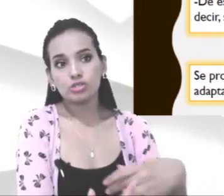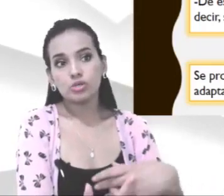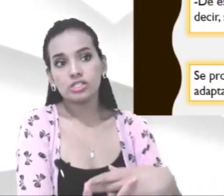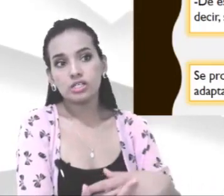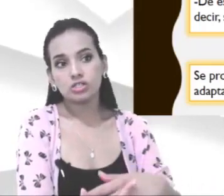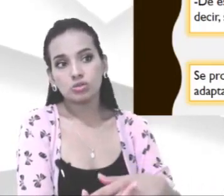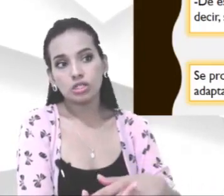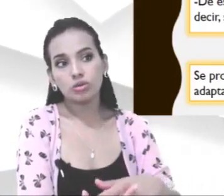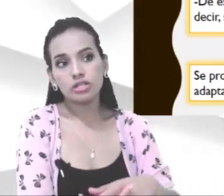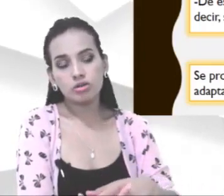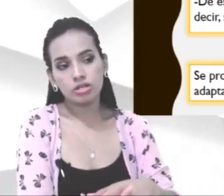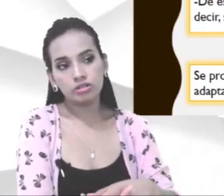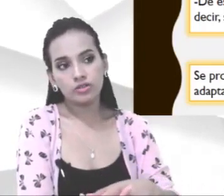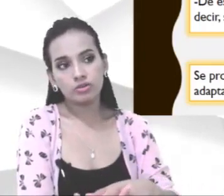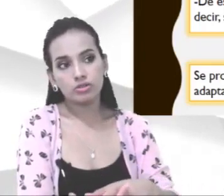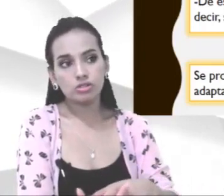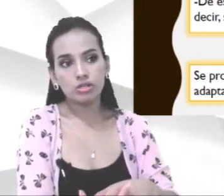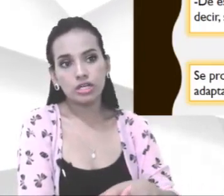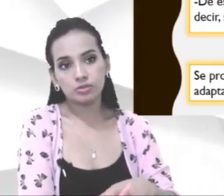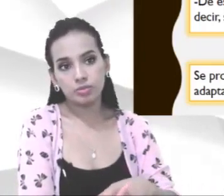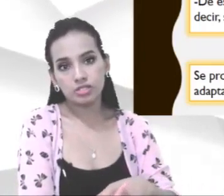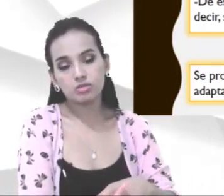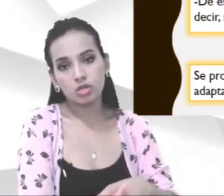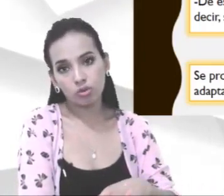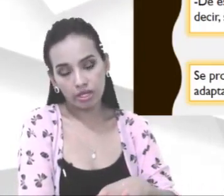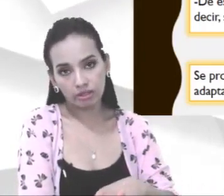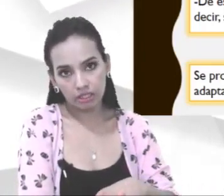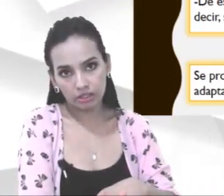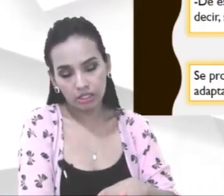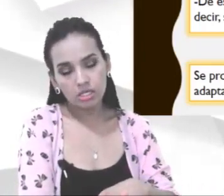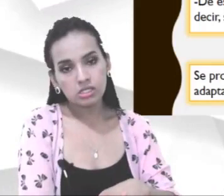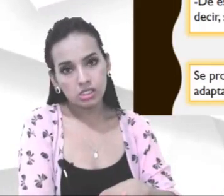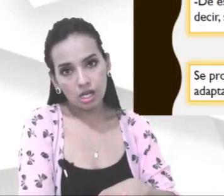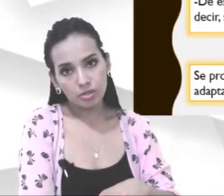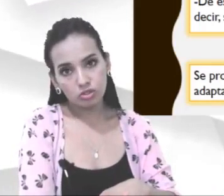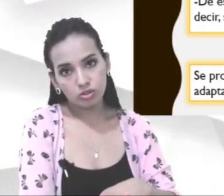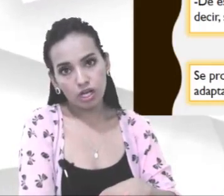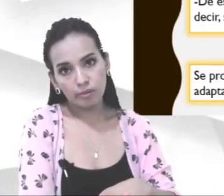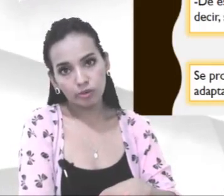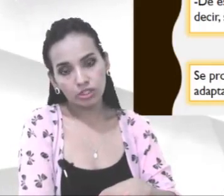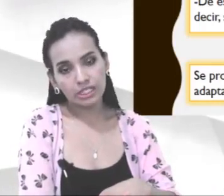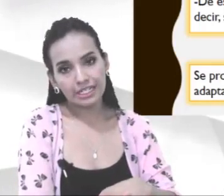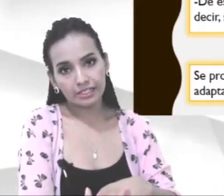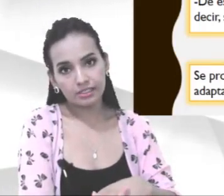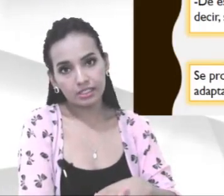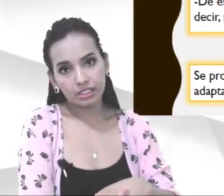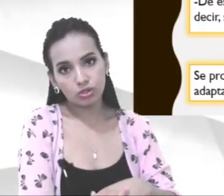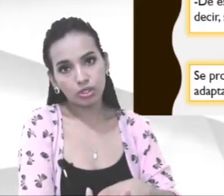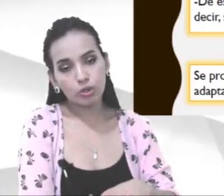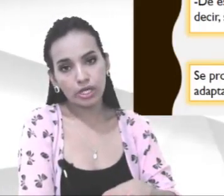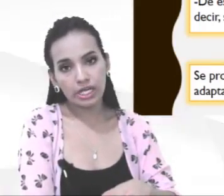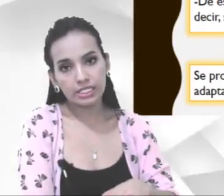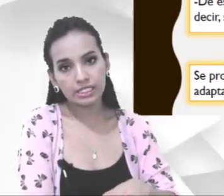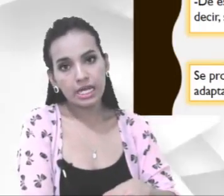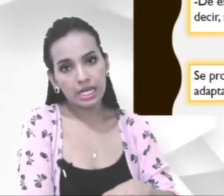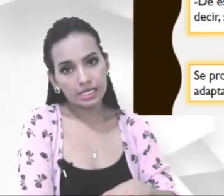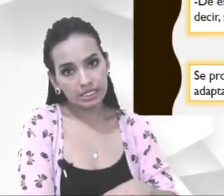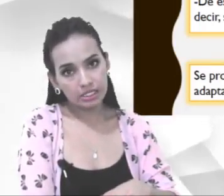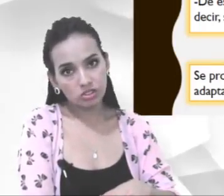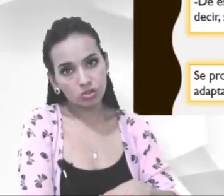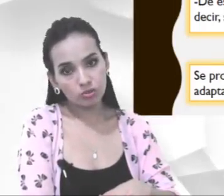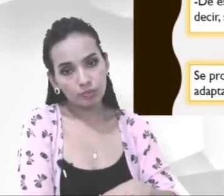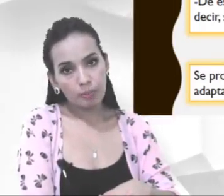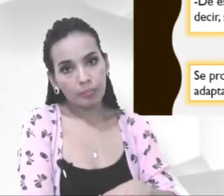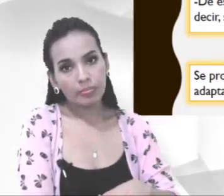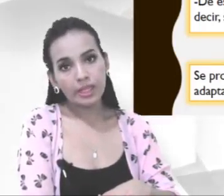se produce hace una selección natural de los individuos y de las especies mejoradas ya mencionamos en clases anteriores lo que es la